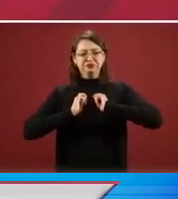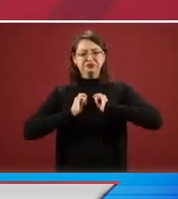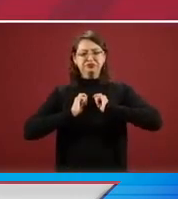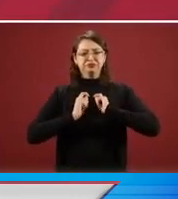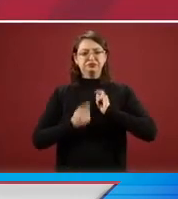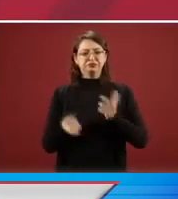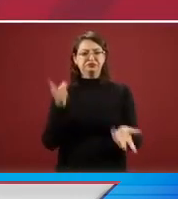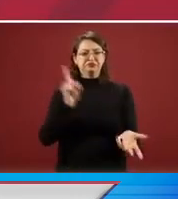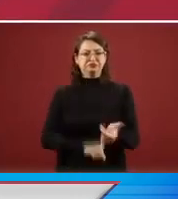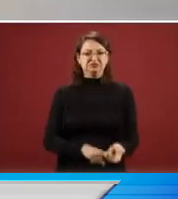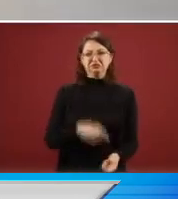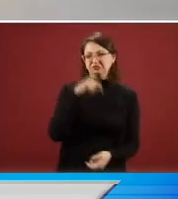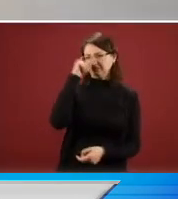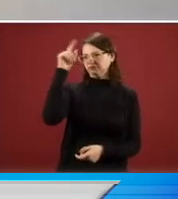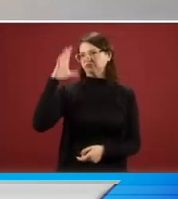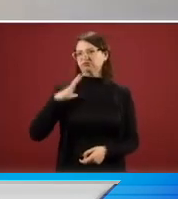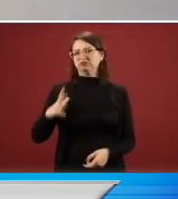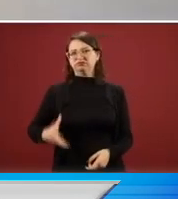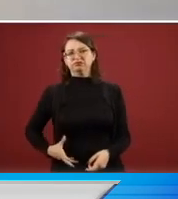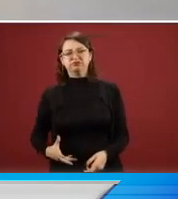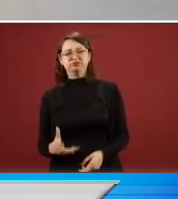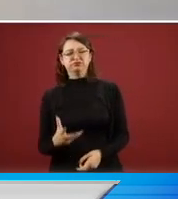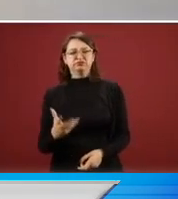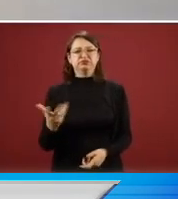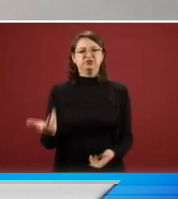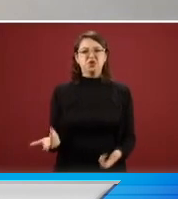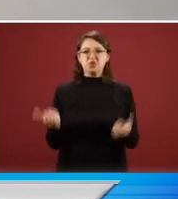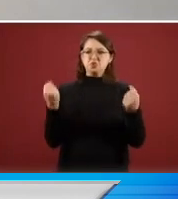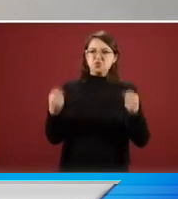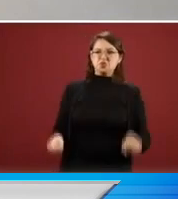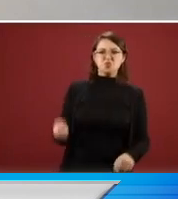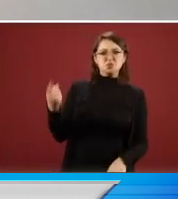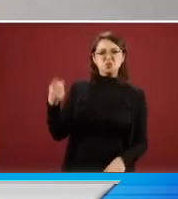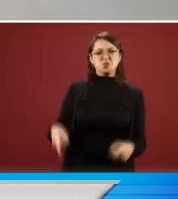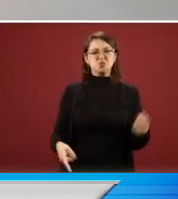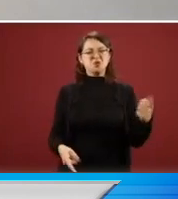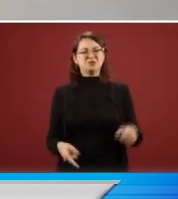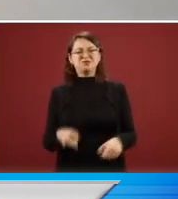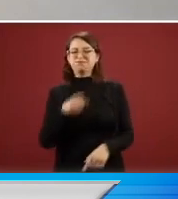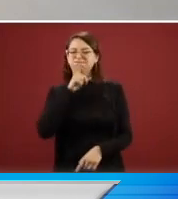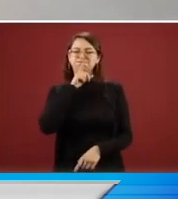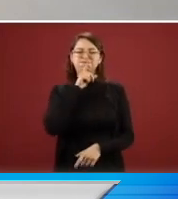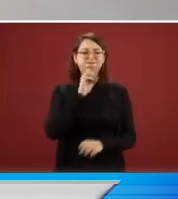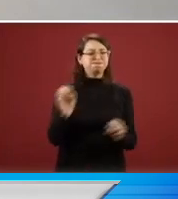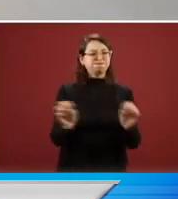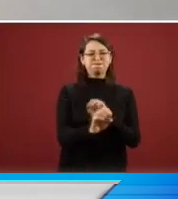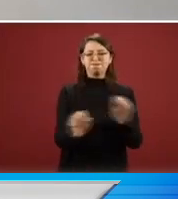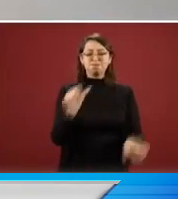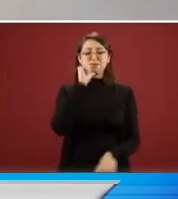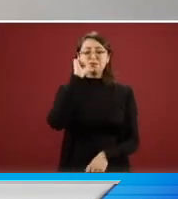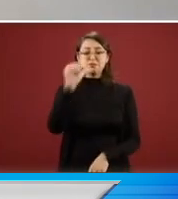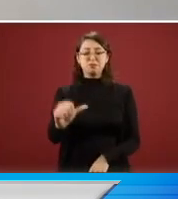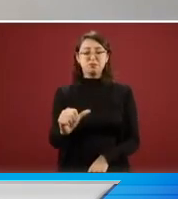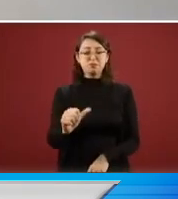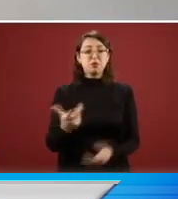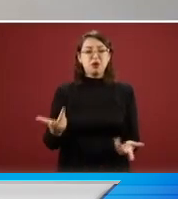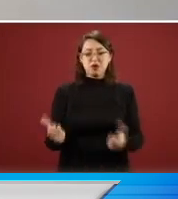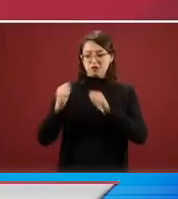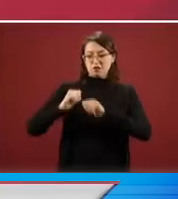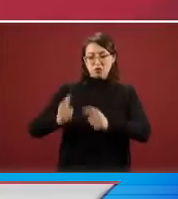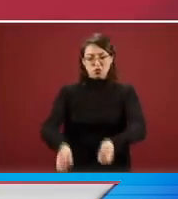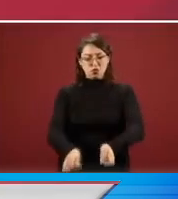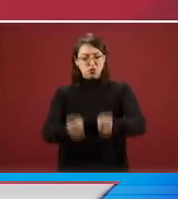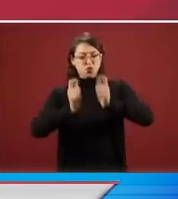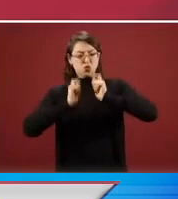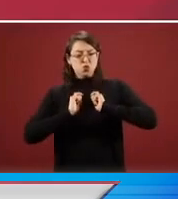el bienestar en México. Para esto se llevarán a cabo las siguientes acciones principales. Se reforzará lo relacionado con el bienestar para no dejar de